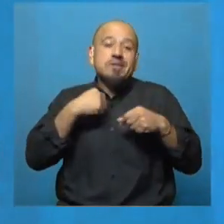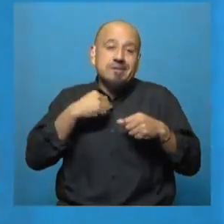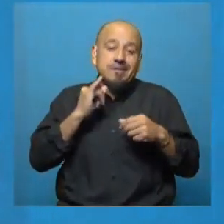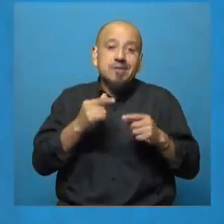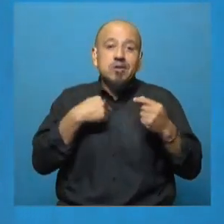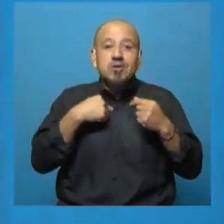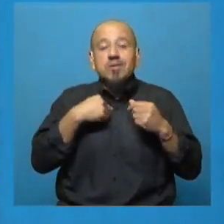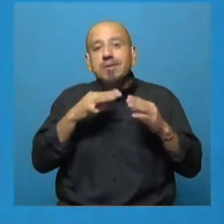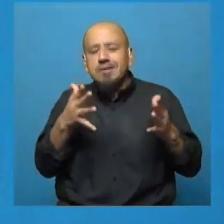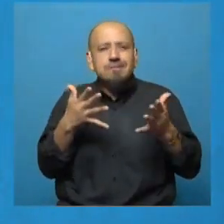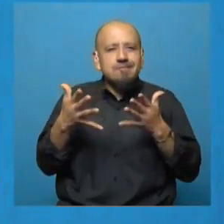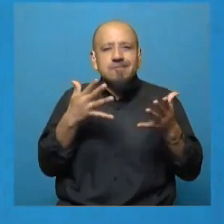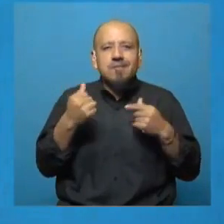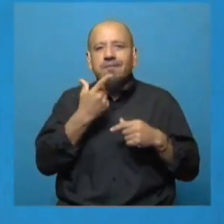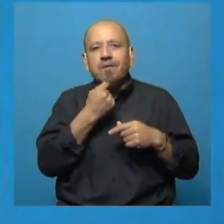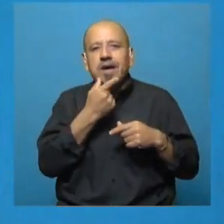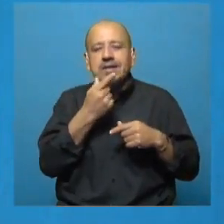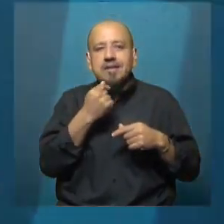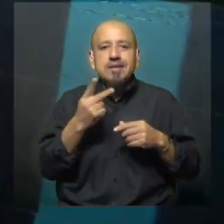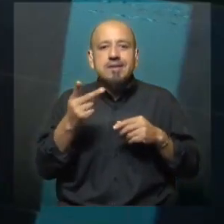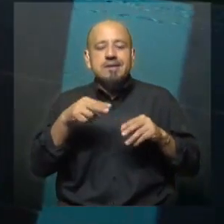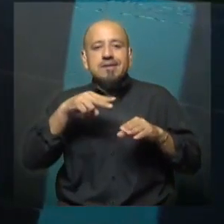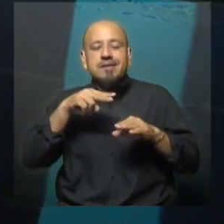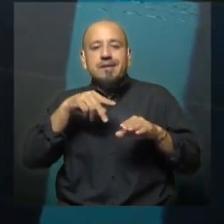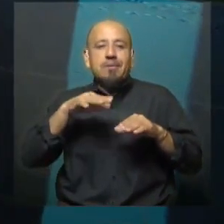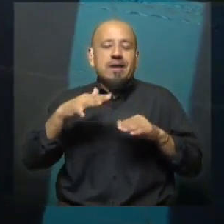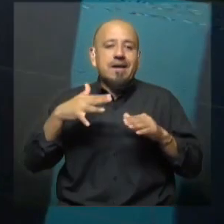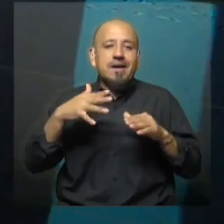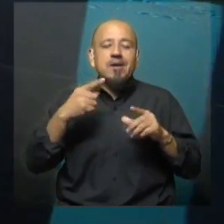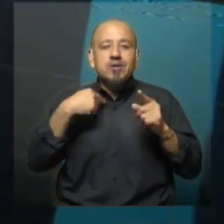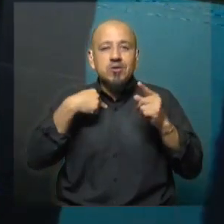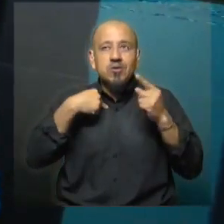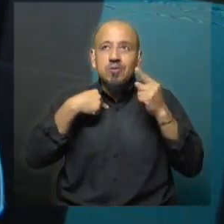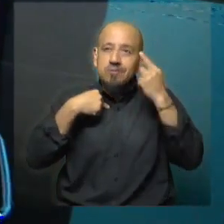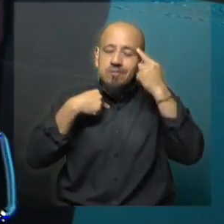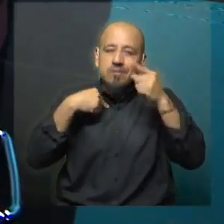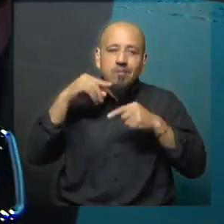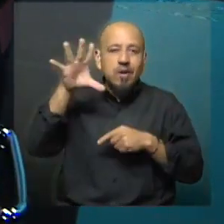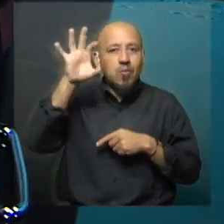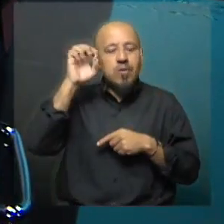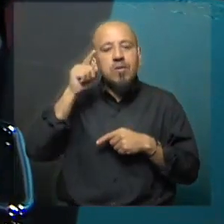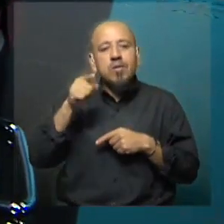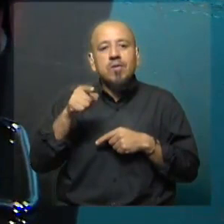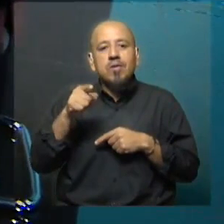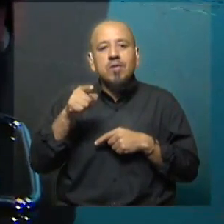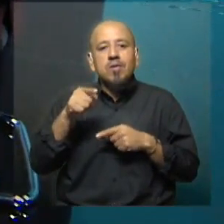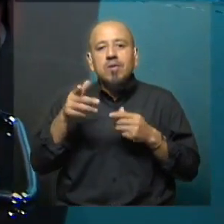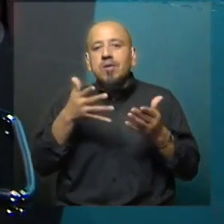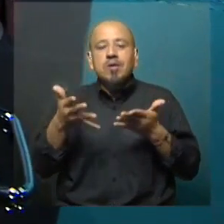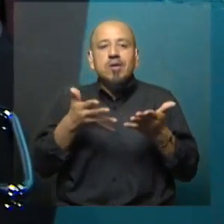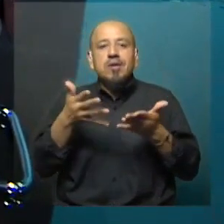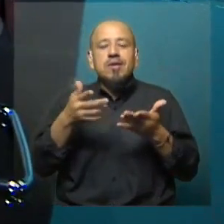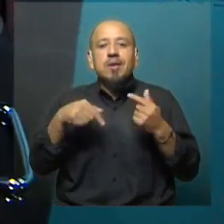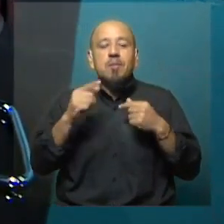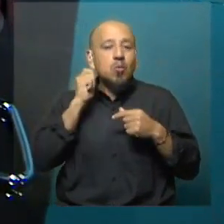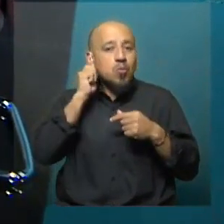yo tenía cierta facilidad me aprendí dos o tres pasos y recuerdo este de de de no solo bailar